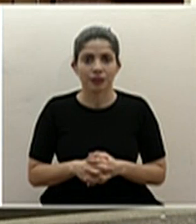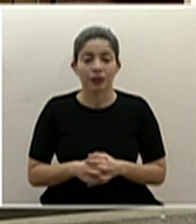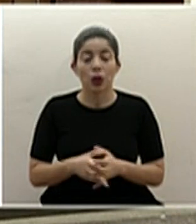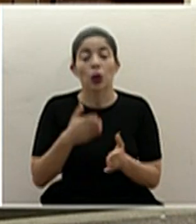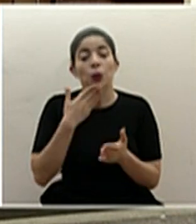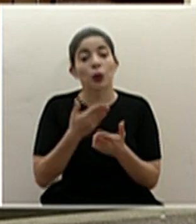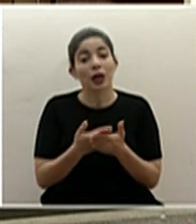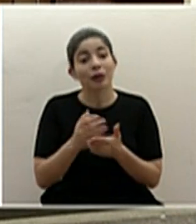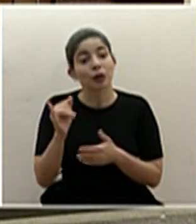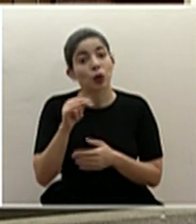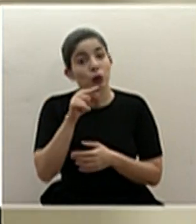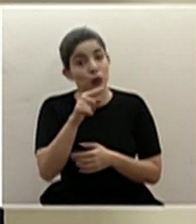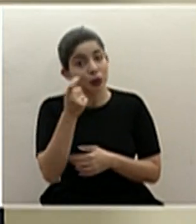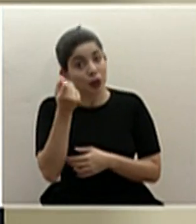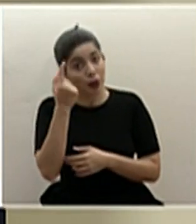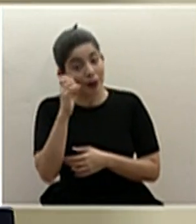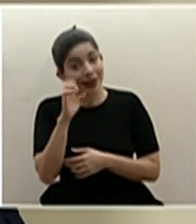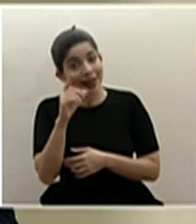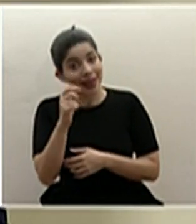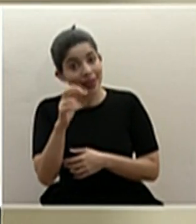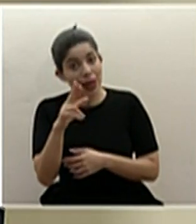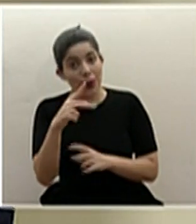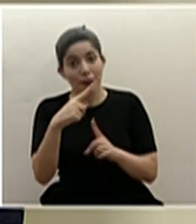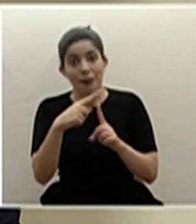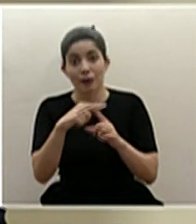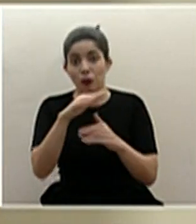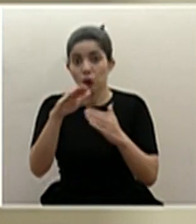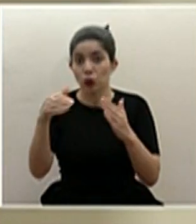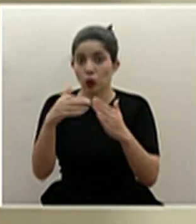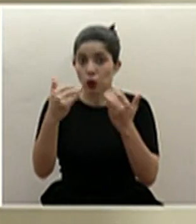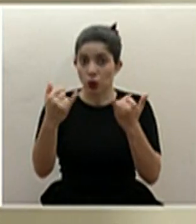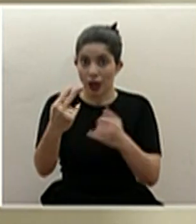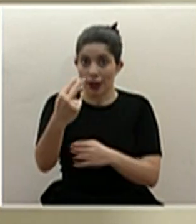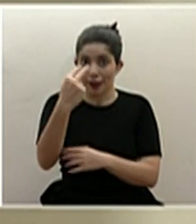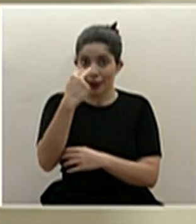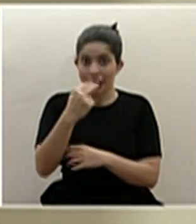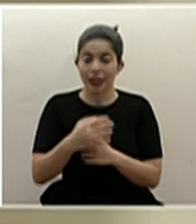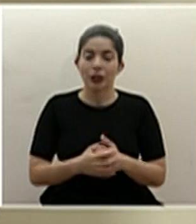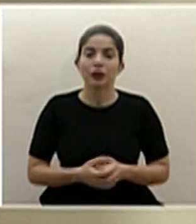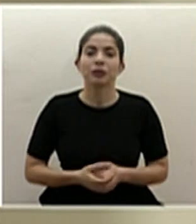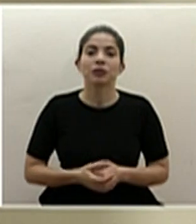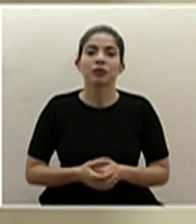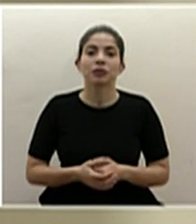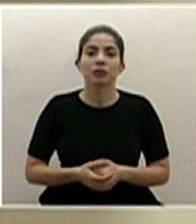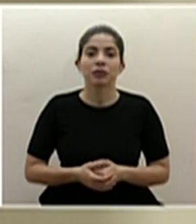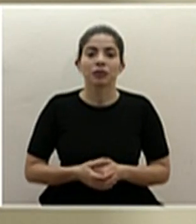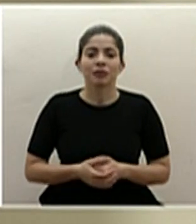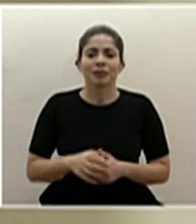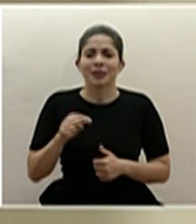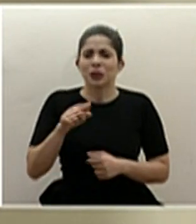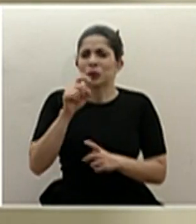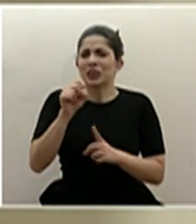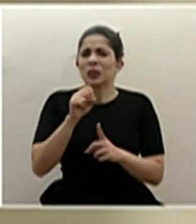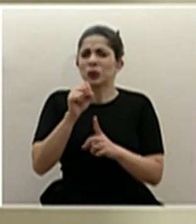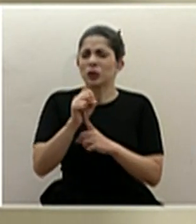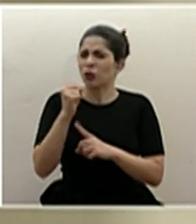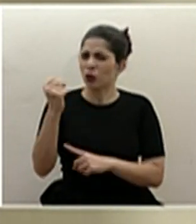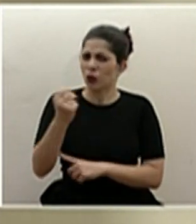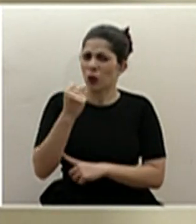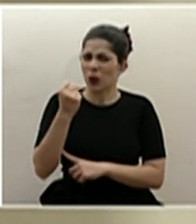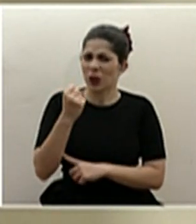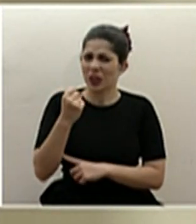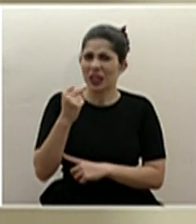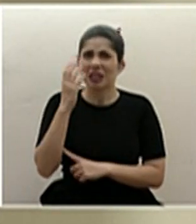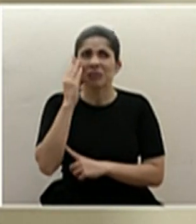Bueno, como usted comprenderá, don Edgar, y todos los que están viendo la transmisión, es una situación muy intensa, vivir en medio